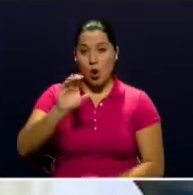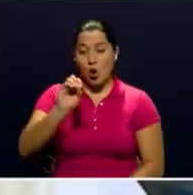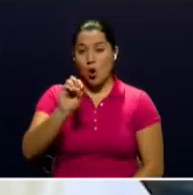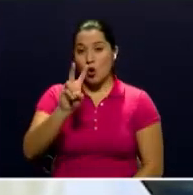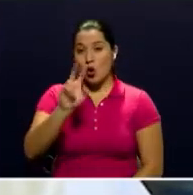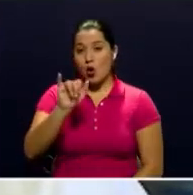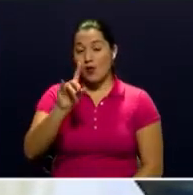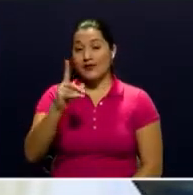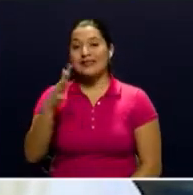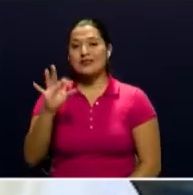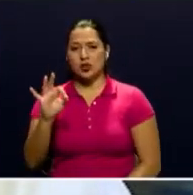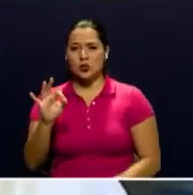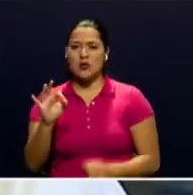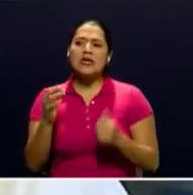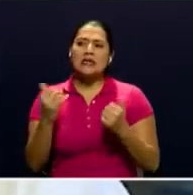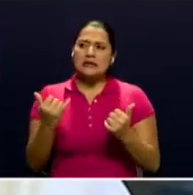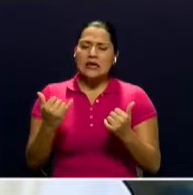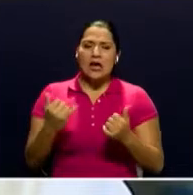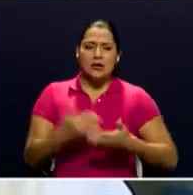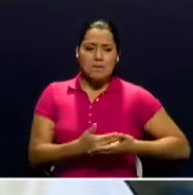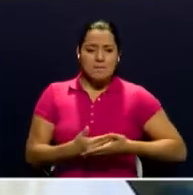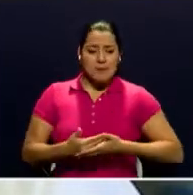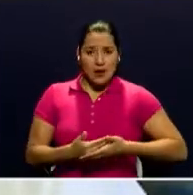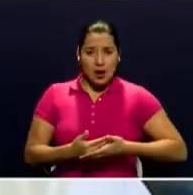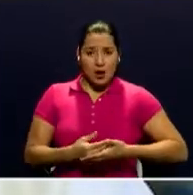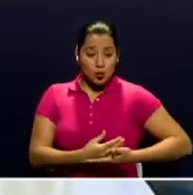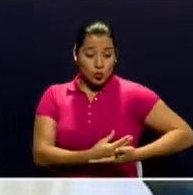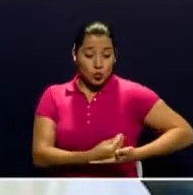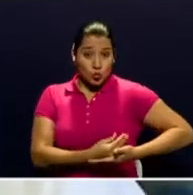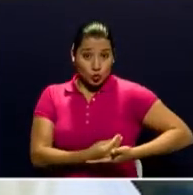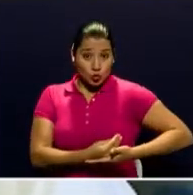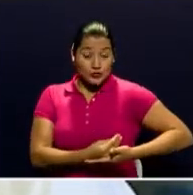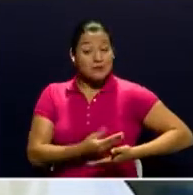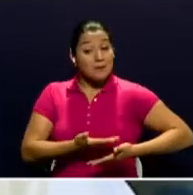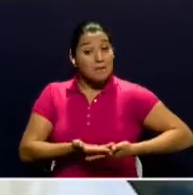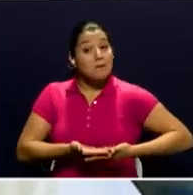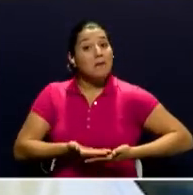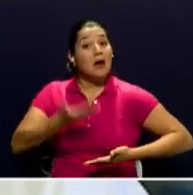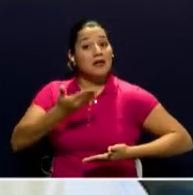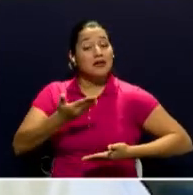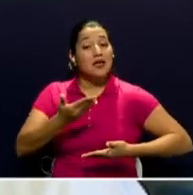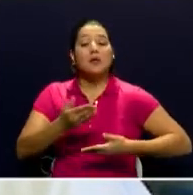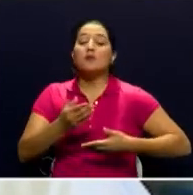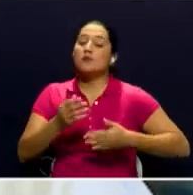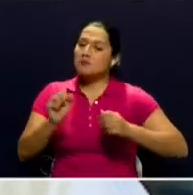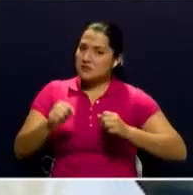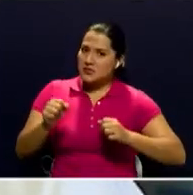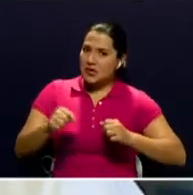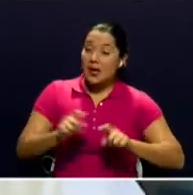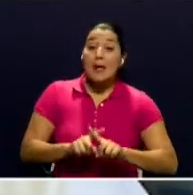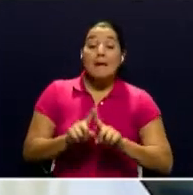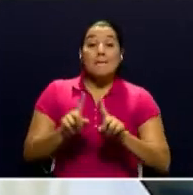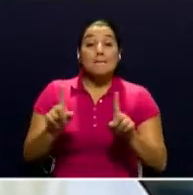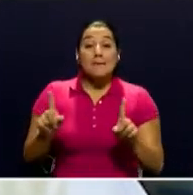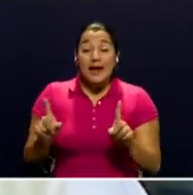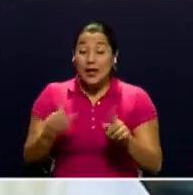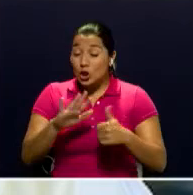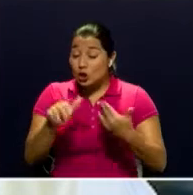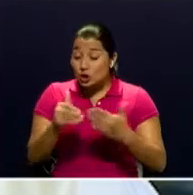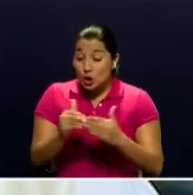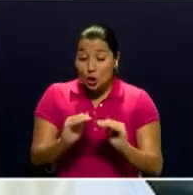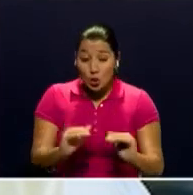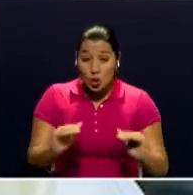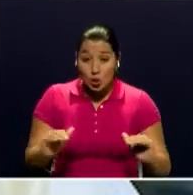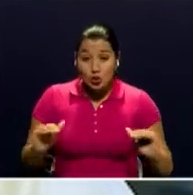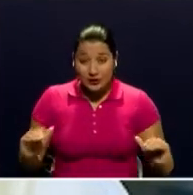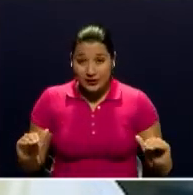ser de lactantes para arriba, pero aún así en todos los grupos etarios de edad pediátrica la incidencia de